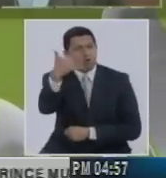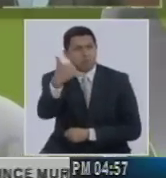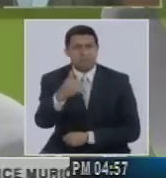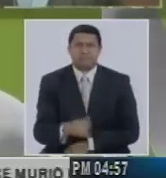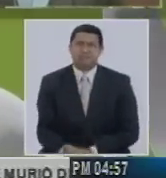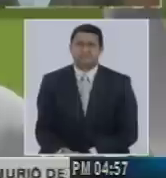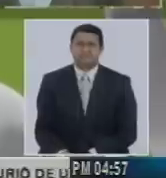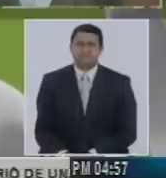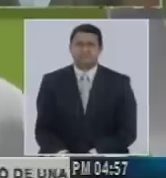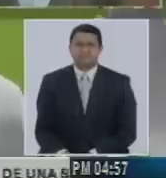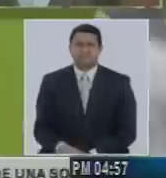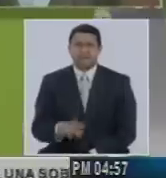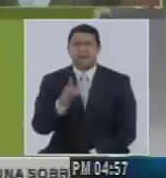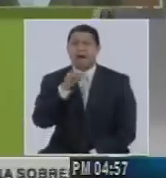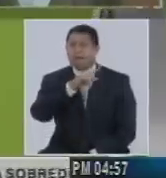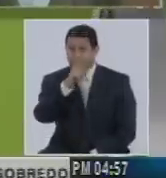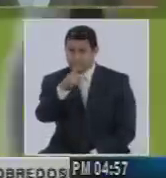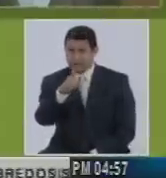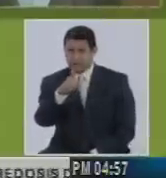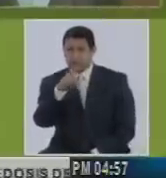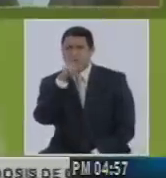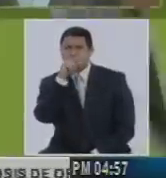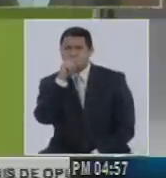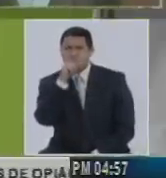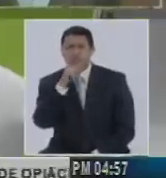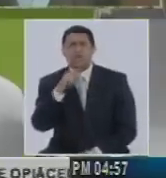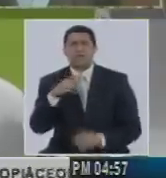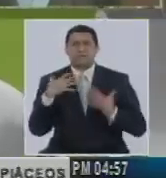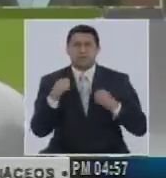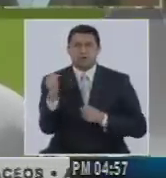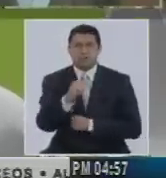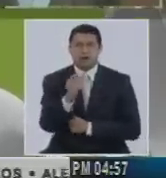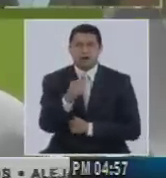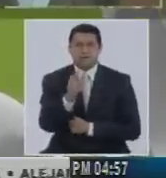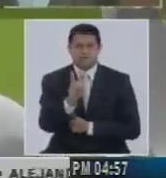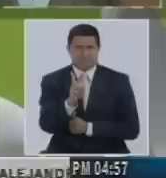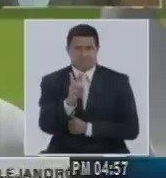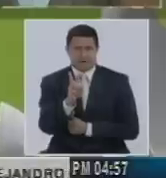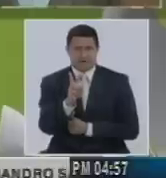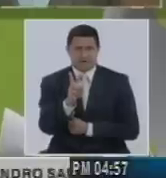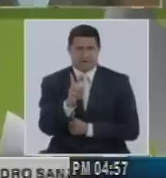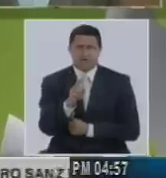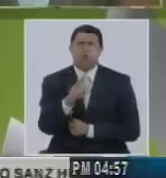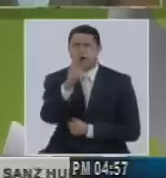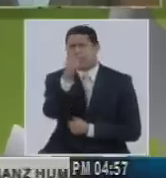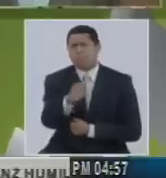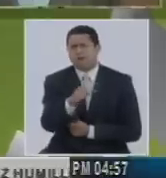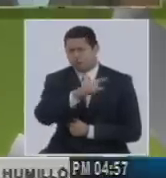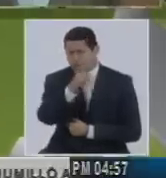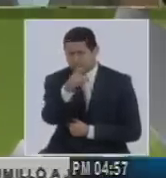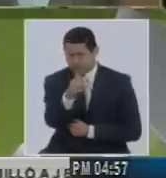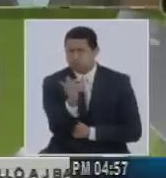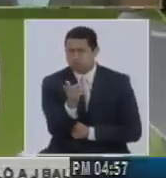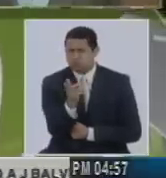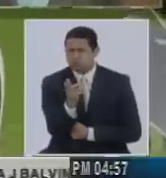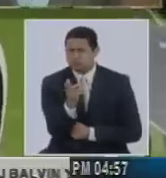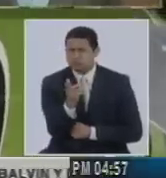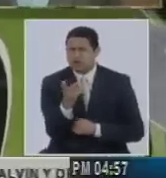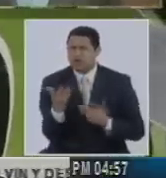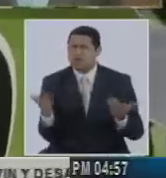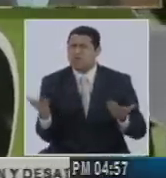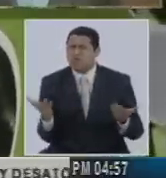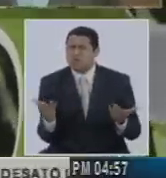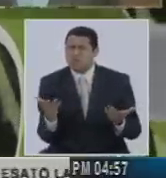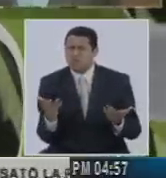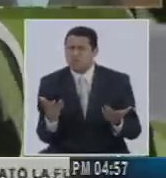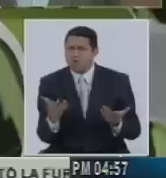directamente. Doctor Alejandro, a través de nuestra cuenta en Twitter, salud-gb, Santos Aguilar nos pregunta, ¿en qué